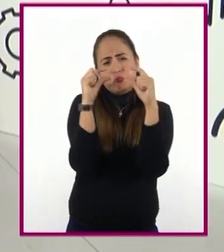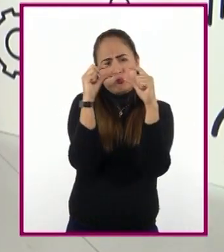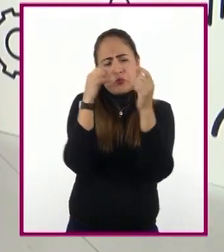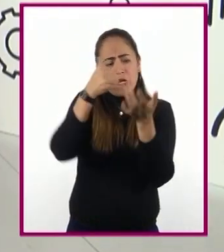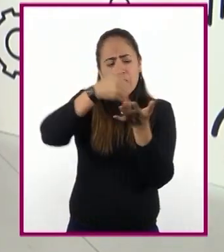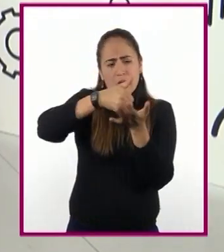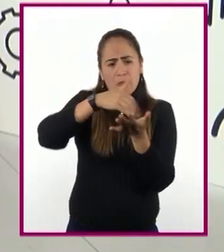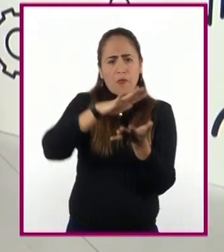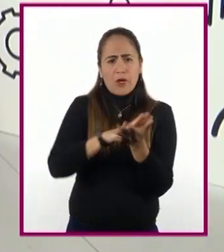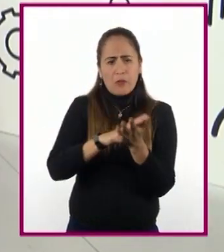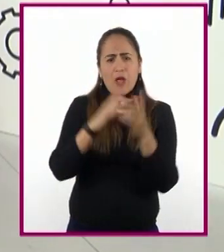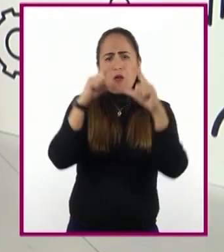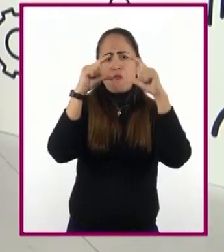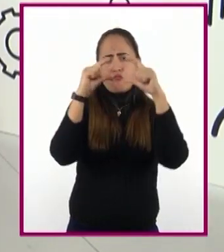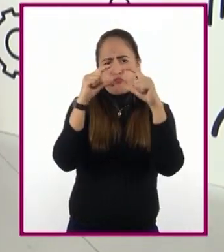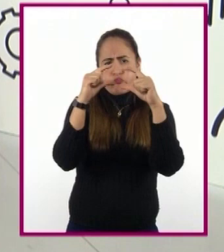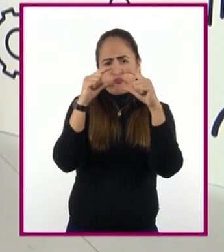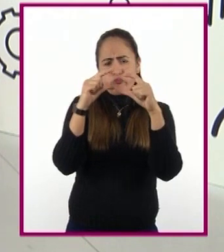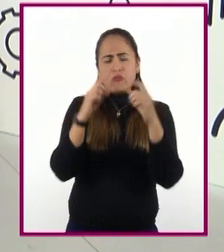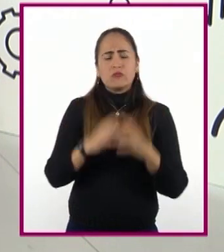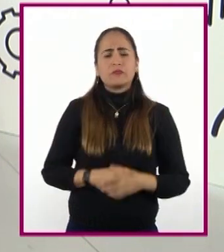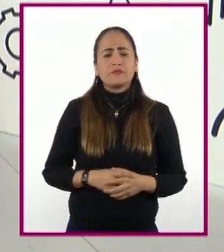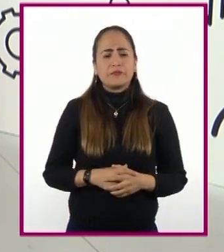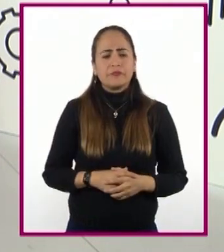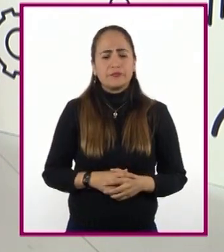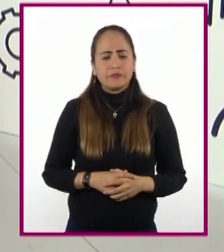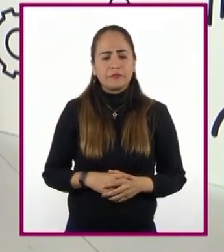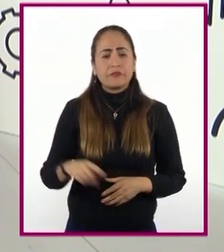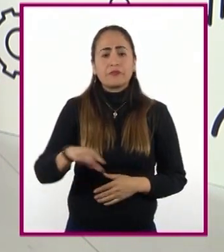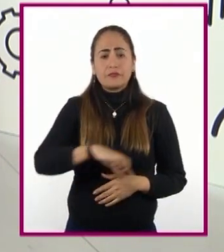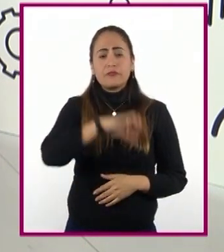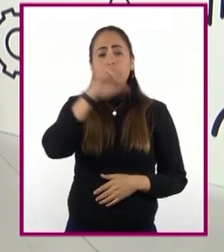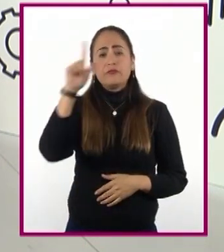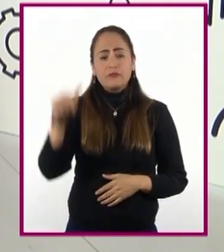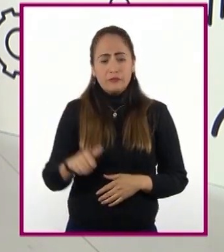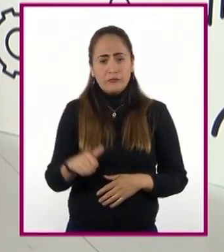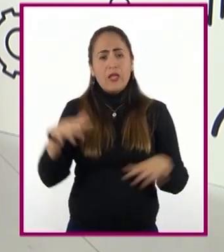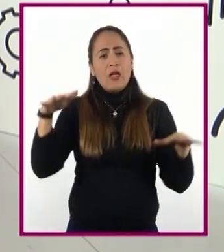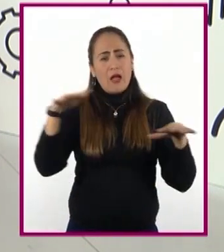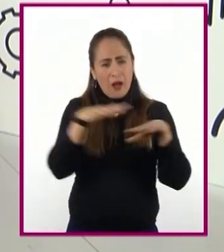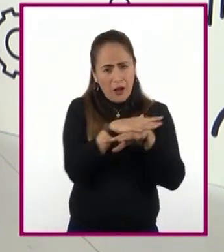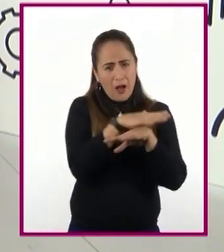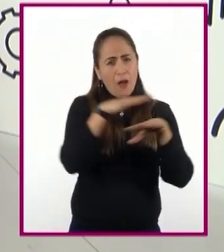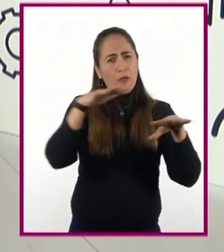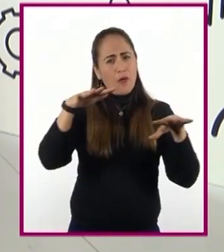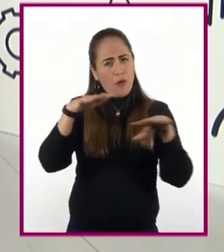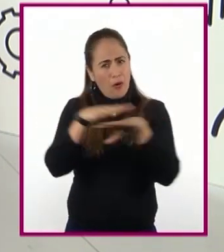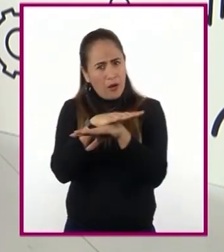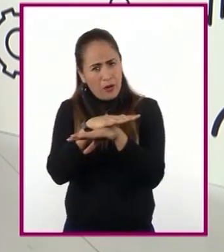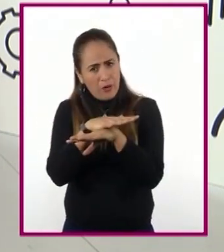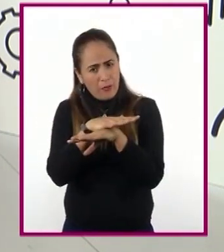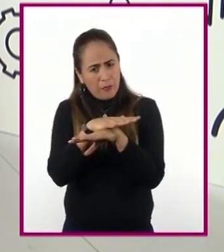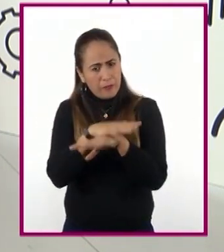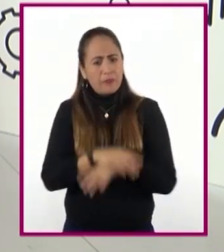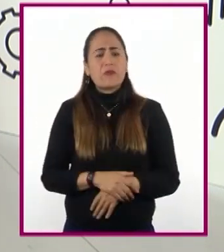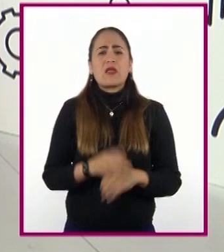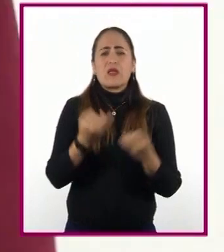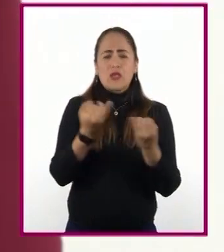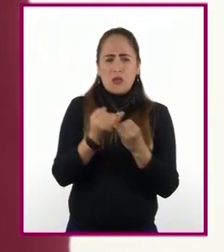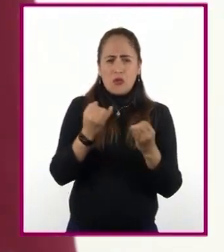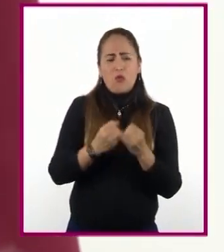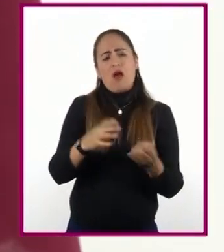imprimía era muy pequeñito, el formato era muy pequeño. Después fue innovando hasta tener cámaras